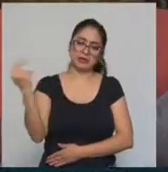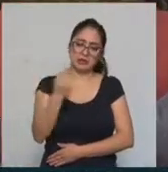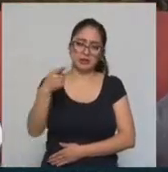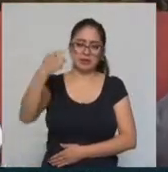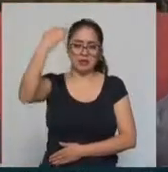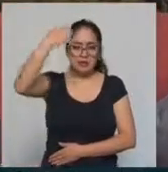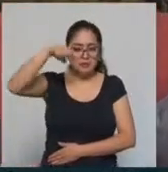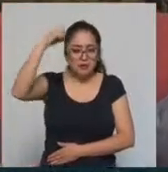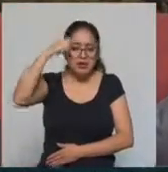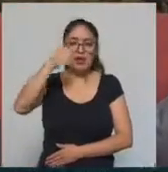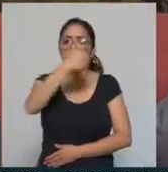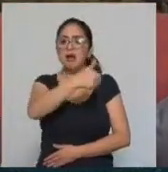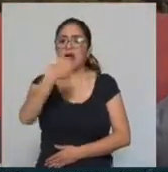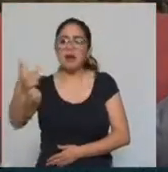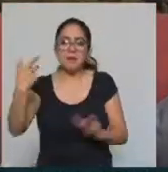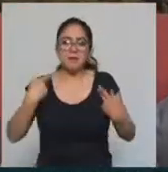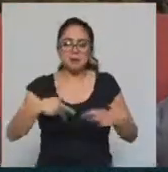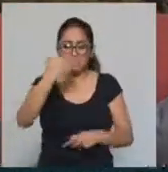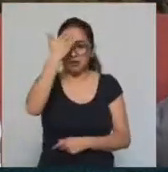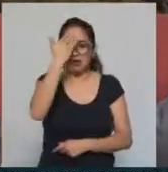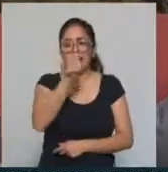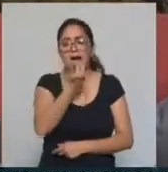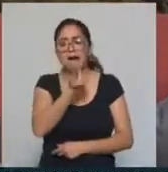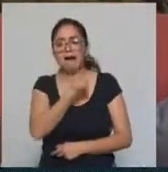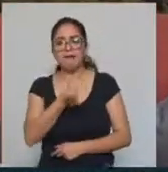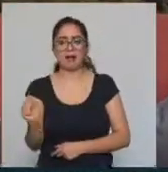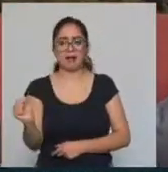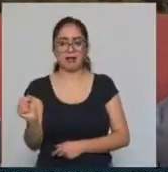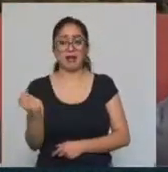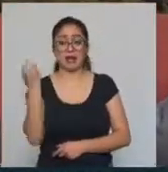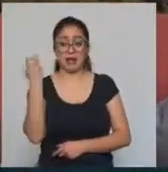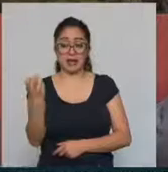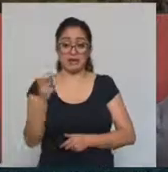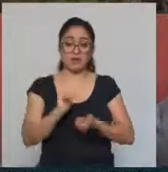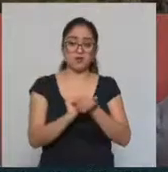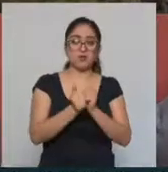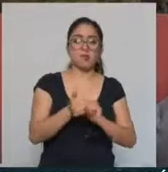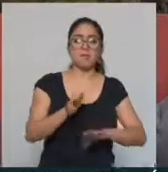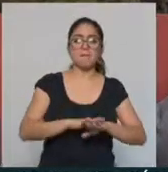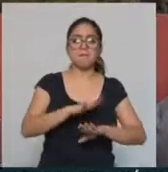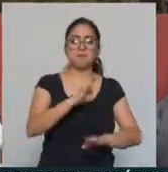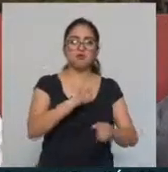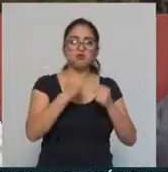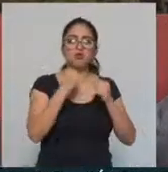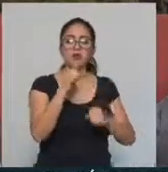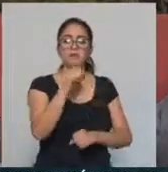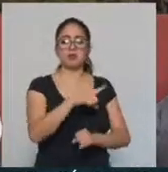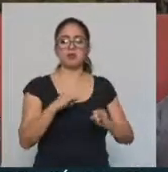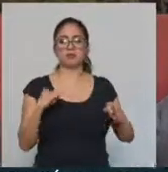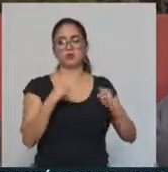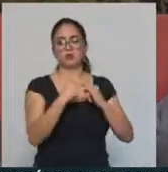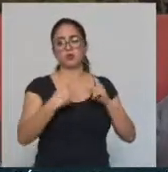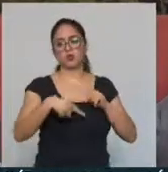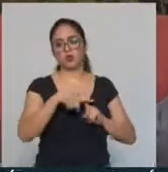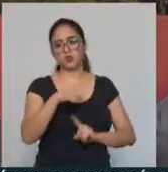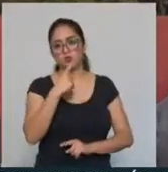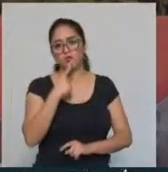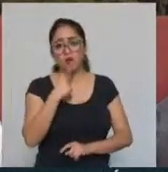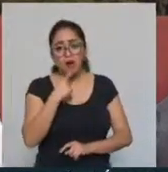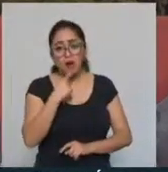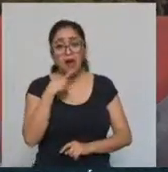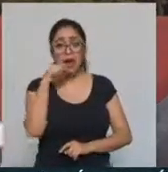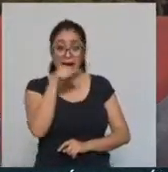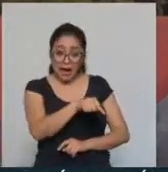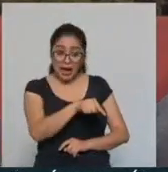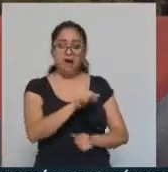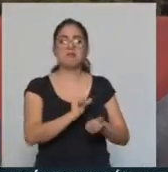y las habilidades de toda la sociedad, y eso robustece y hace más fuerte la Cruz Roja. Claro. Y es de esa manera que la Cruz Roja puede apoyar